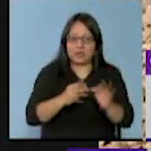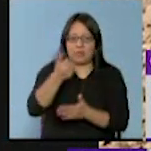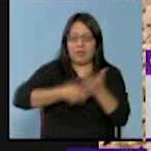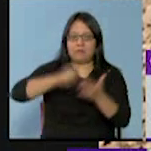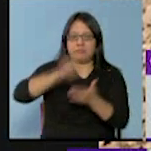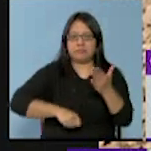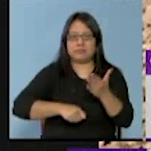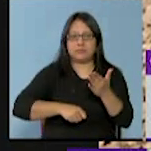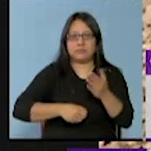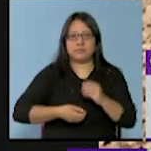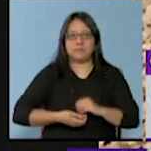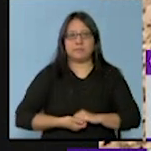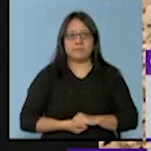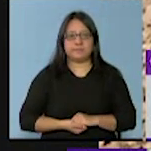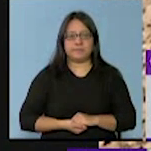localidad.